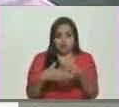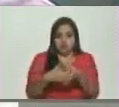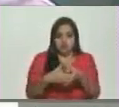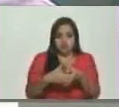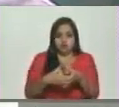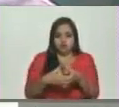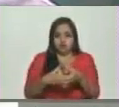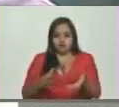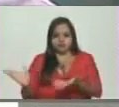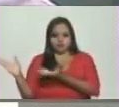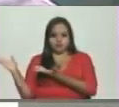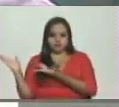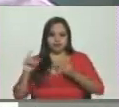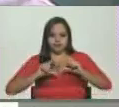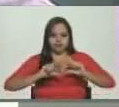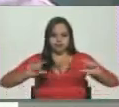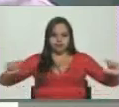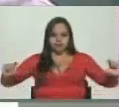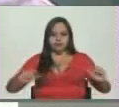@AudiofiloProductora y